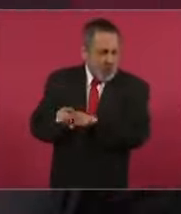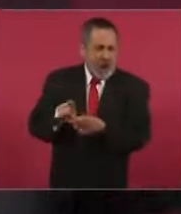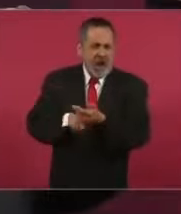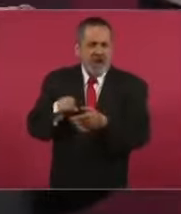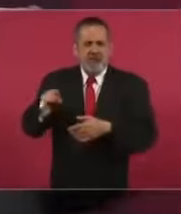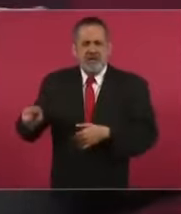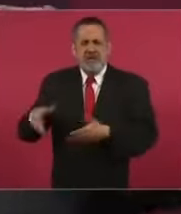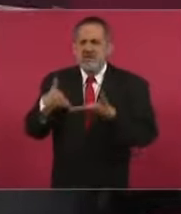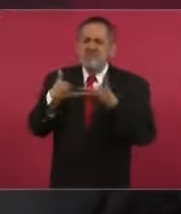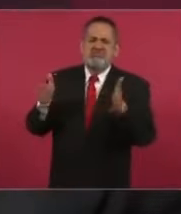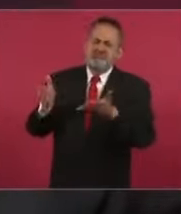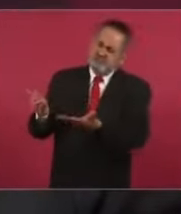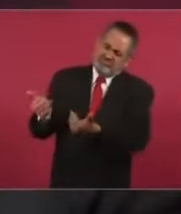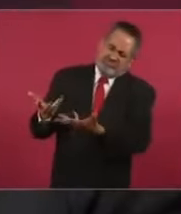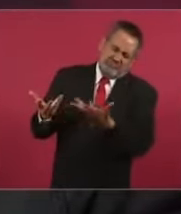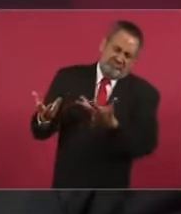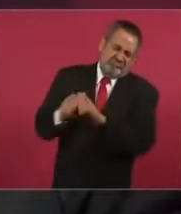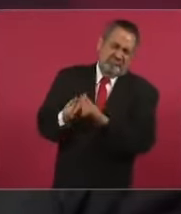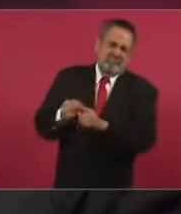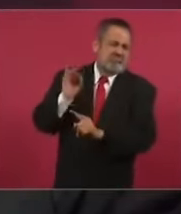va a tener también